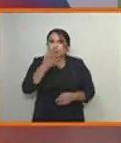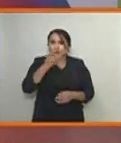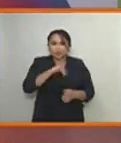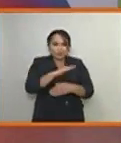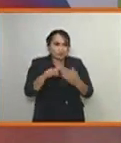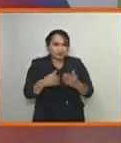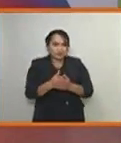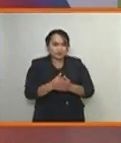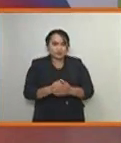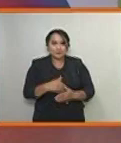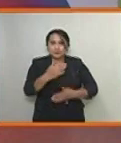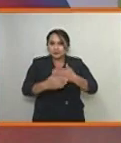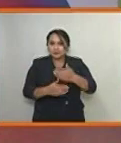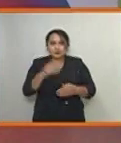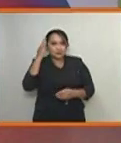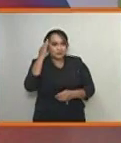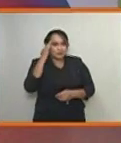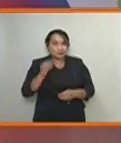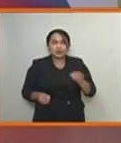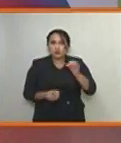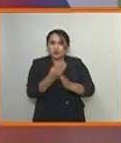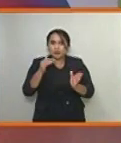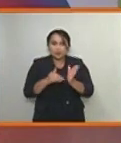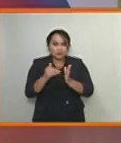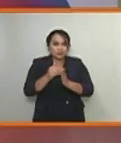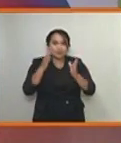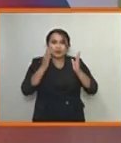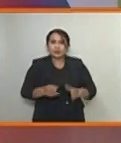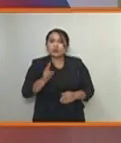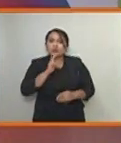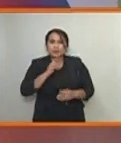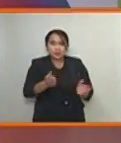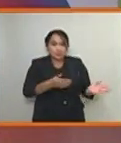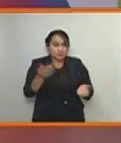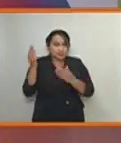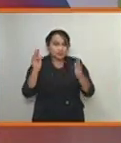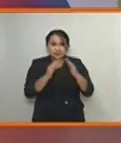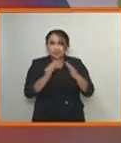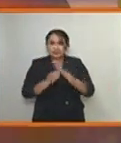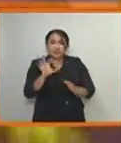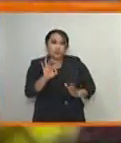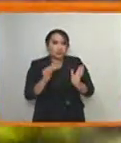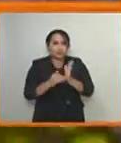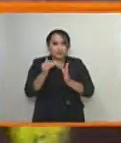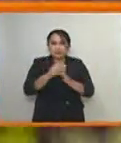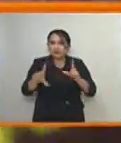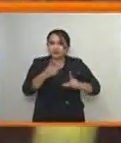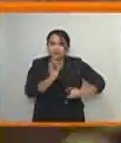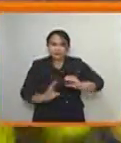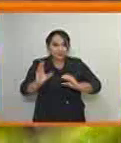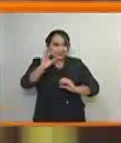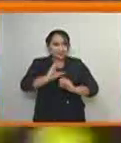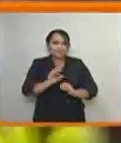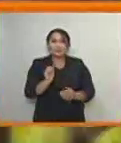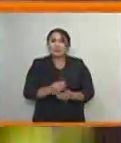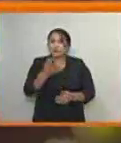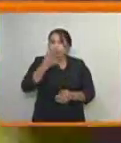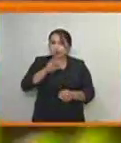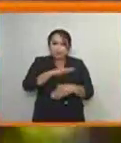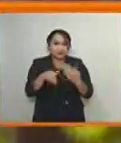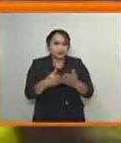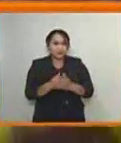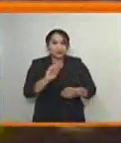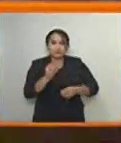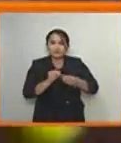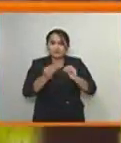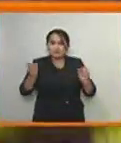todos porque a continuación conoceremos el nuevo millonario de Honduras que se llevará a casa 9 millones de lempiras que trae la jugada doble. Mucha suerte a todos porque el primer